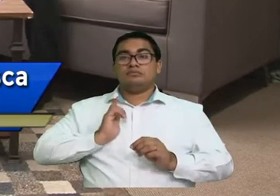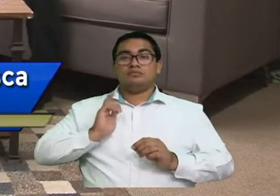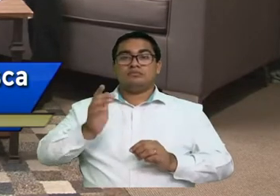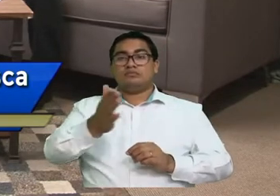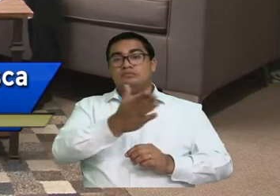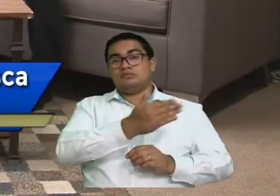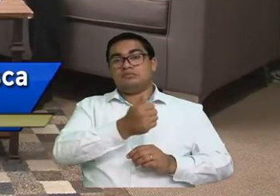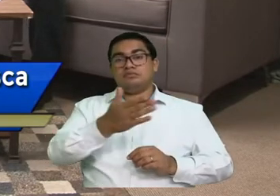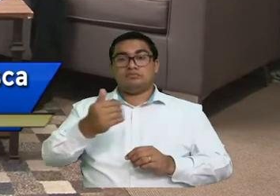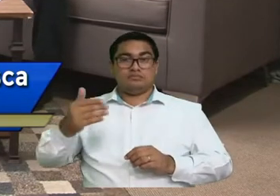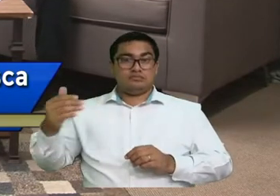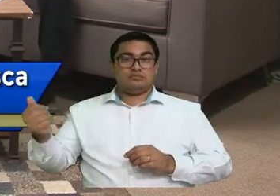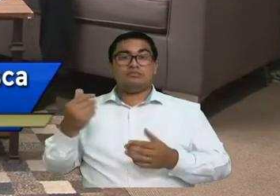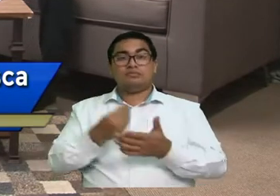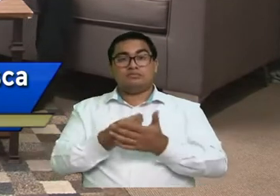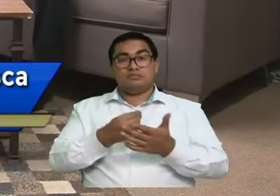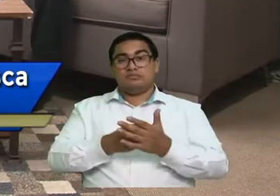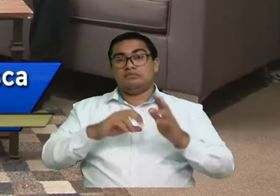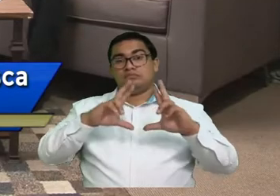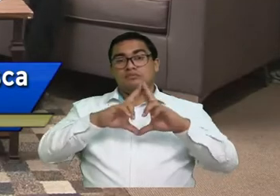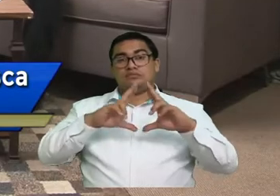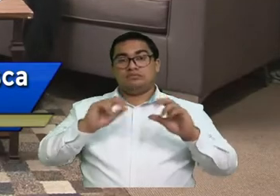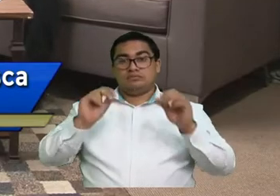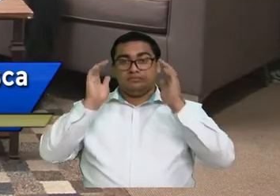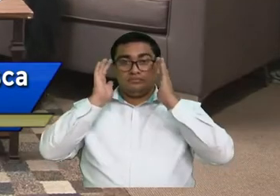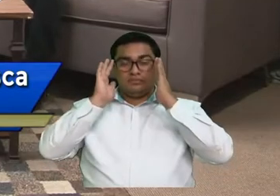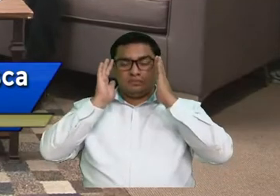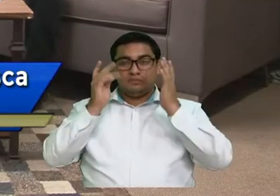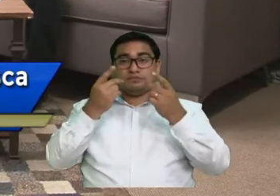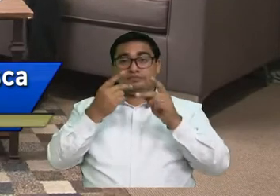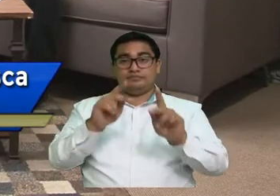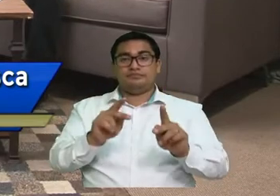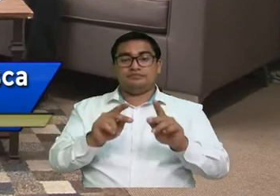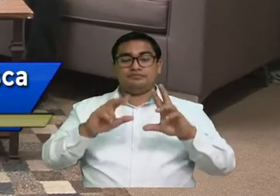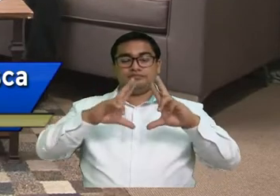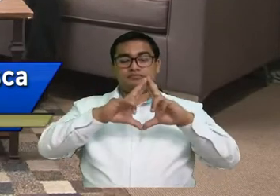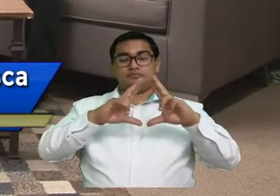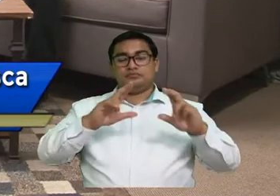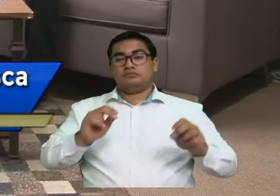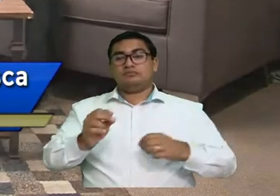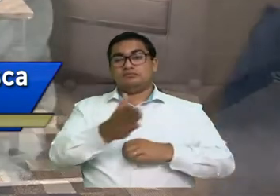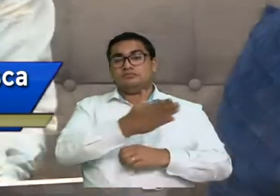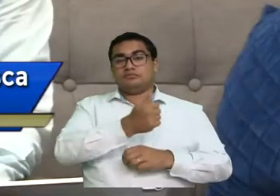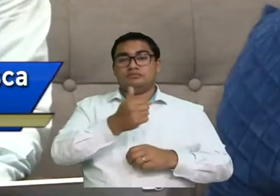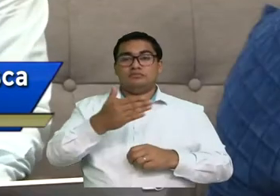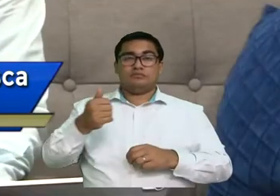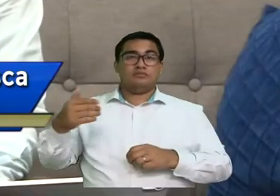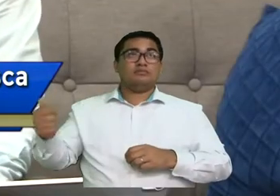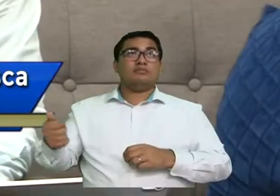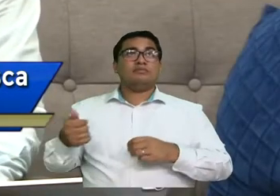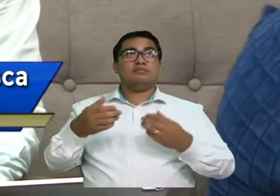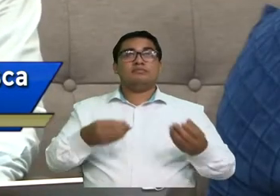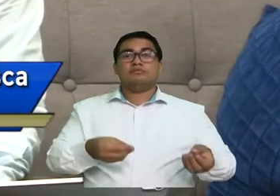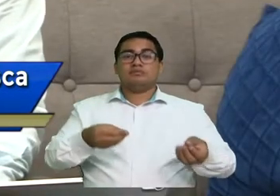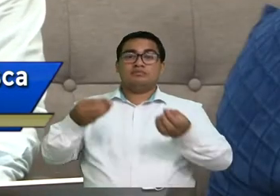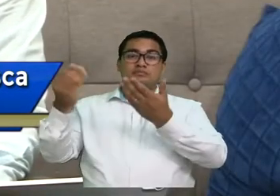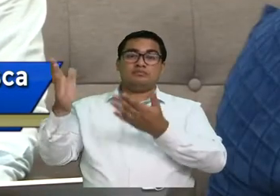langosta. Sin embargo, la producción y las exportaciones de langosta, como vamos a ver tal vez un poco más